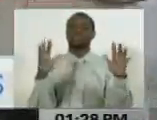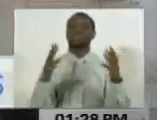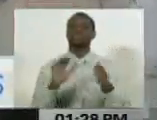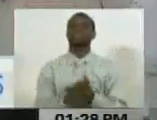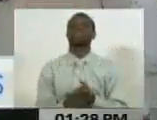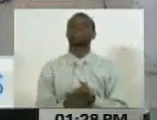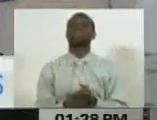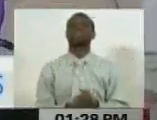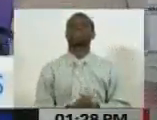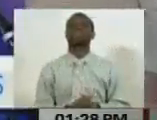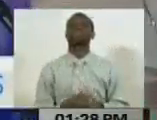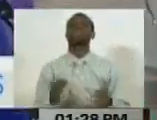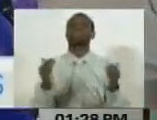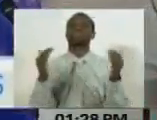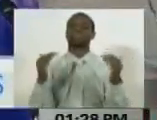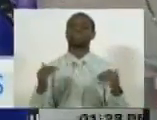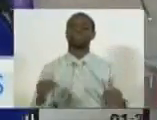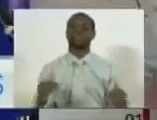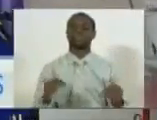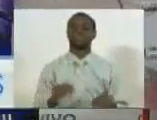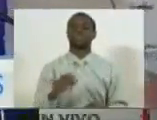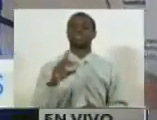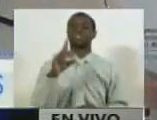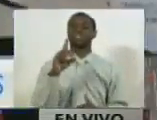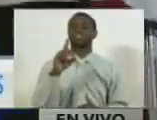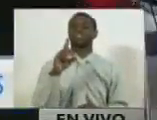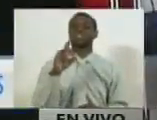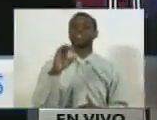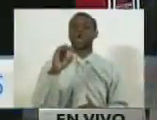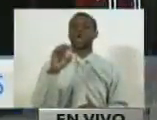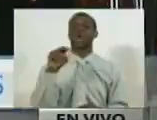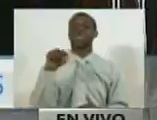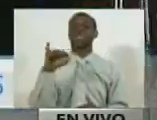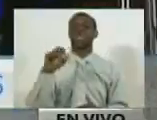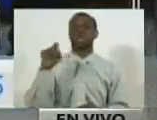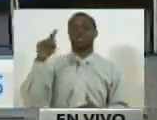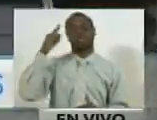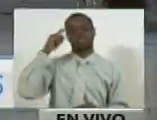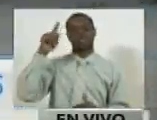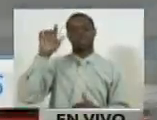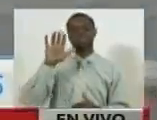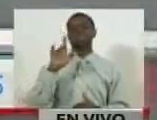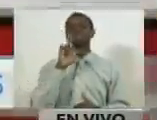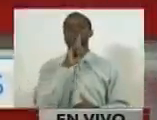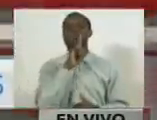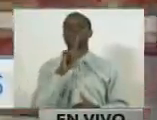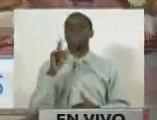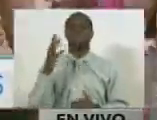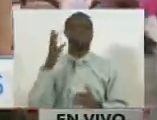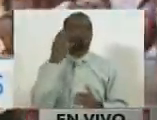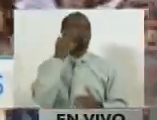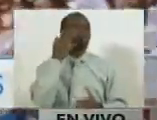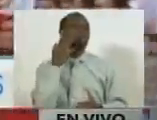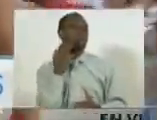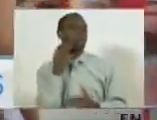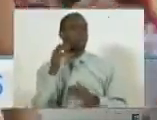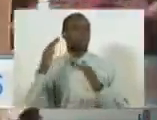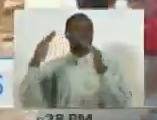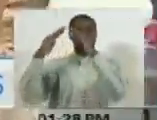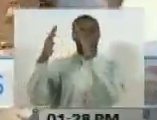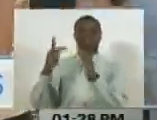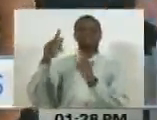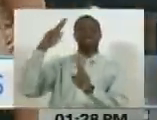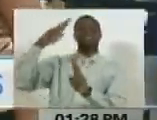Donisu Brigitte Morales Barrios, de la Escuela Técnica Industrial Eleazar López Contreras, del estado